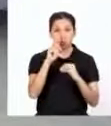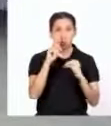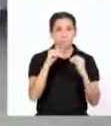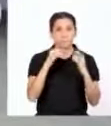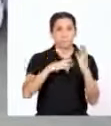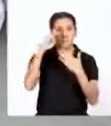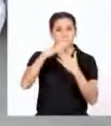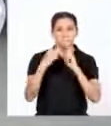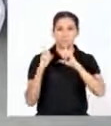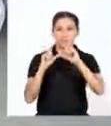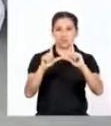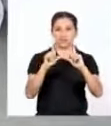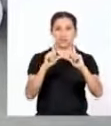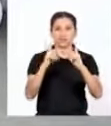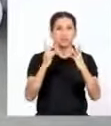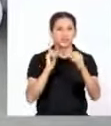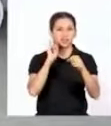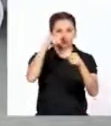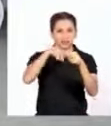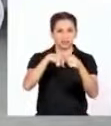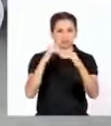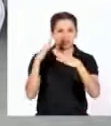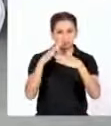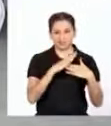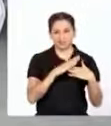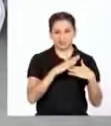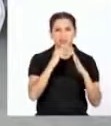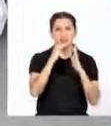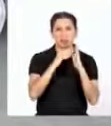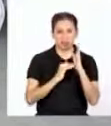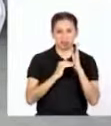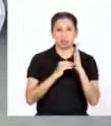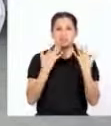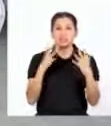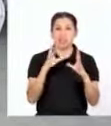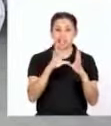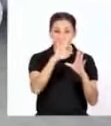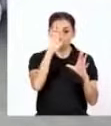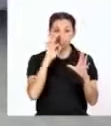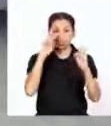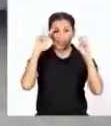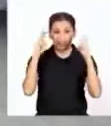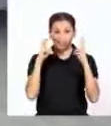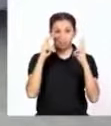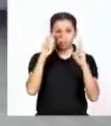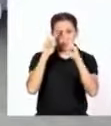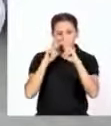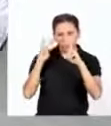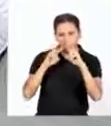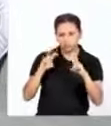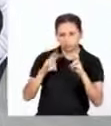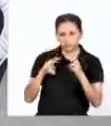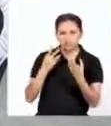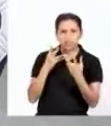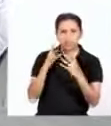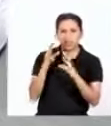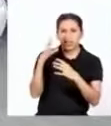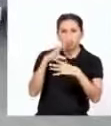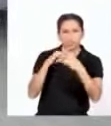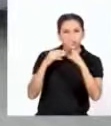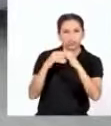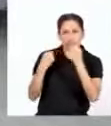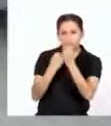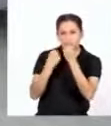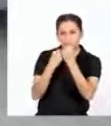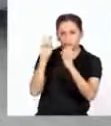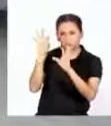elaborar un proyecto participativo para combatir la discriminación étnico-racial. Después de haber elegido nuestro tema y revisar las fuentes a través de las